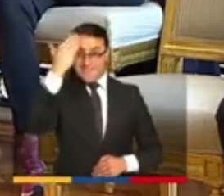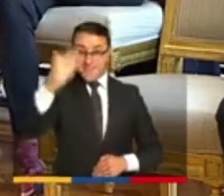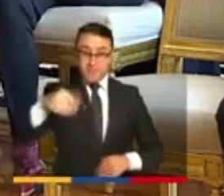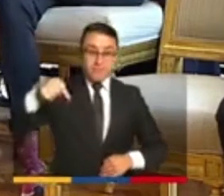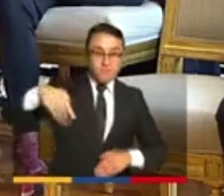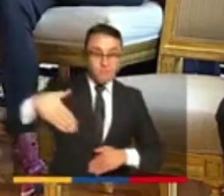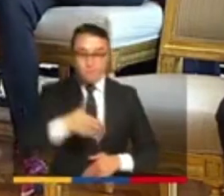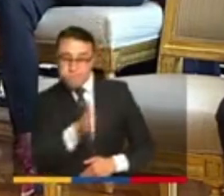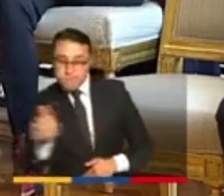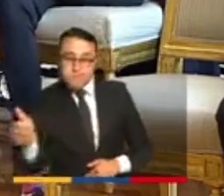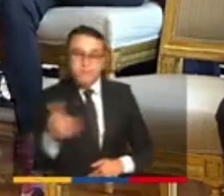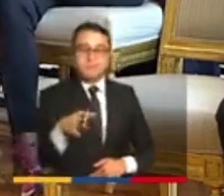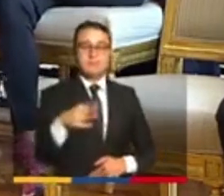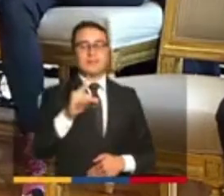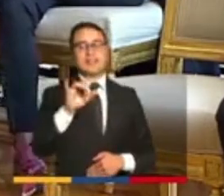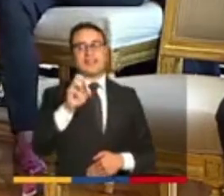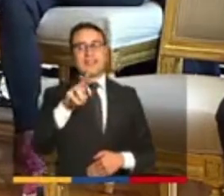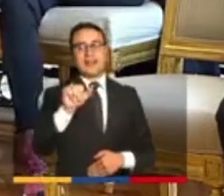Ortegón Giraldo.